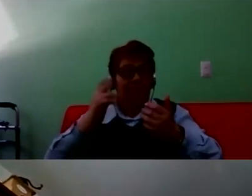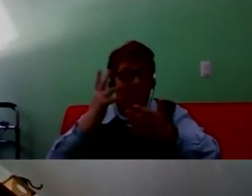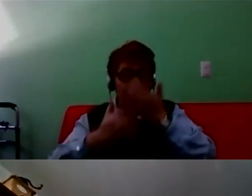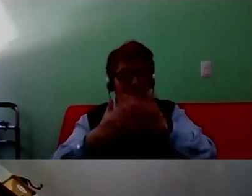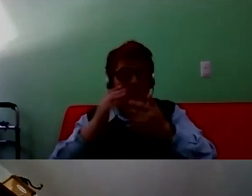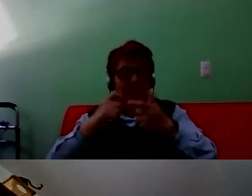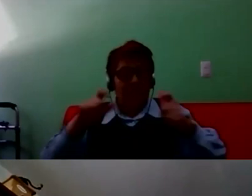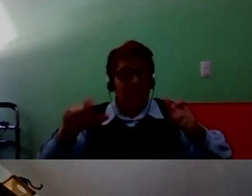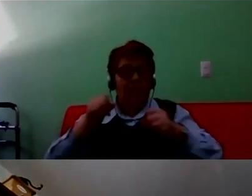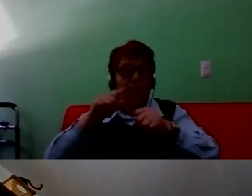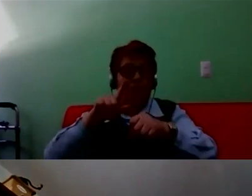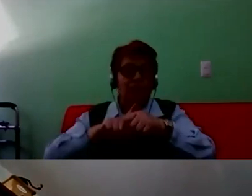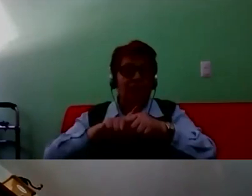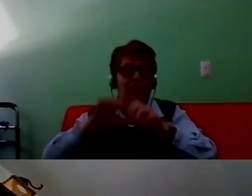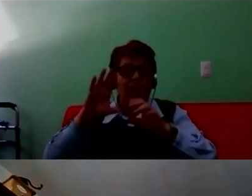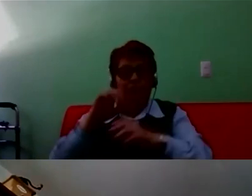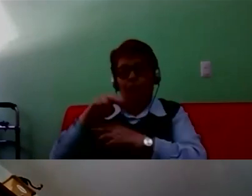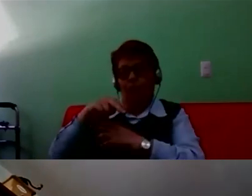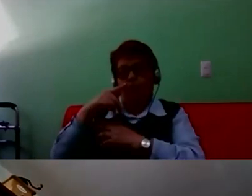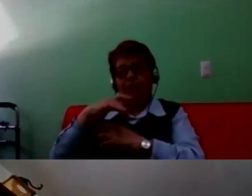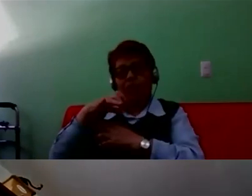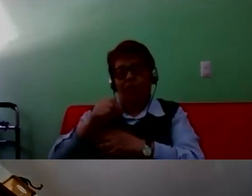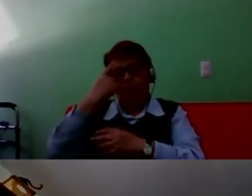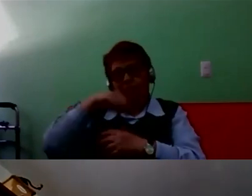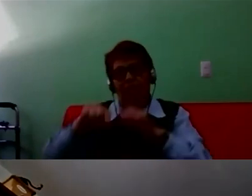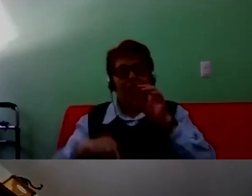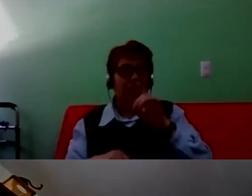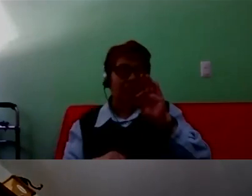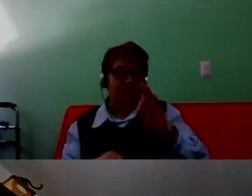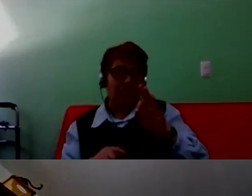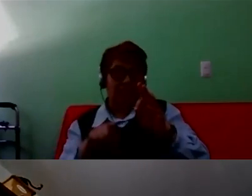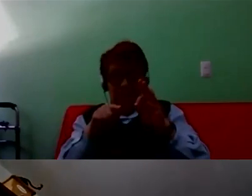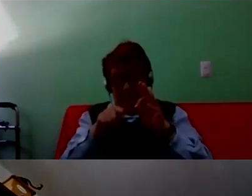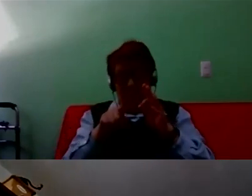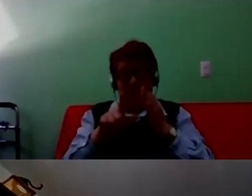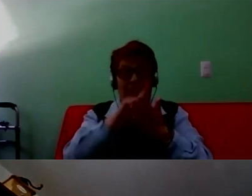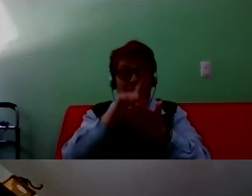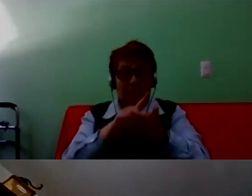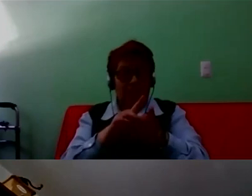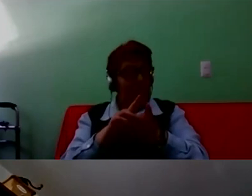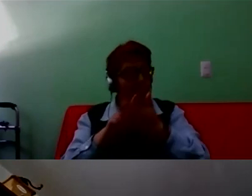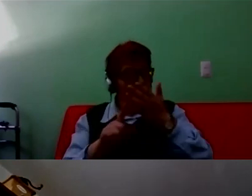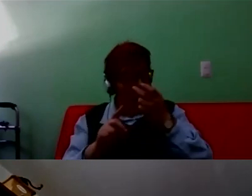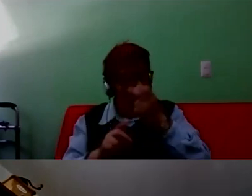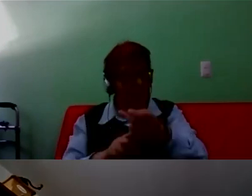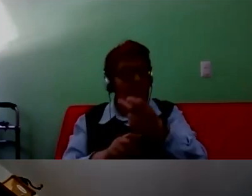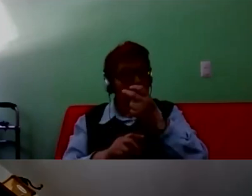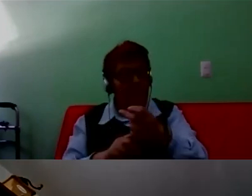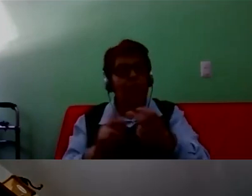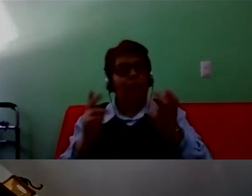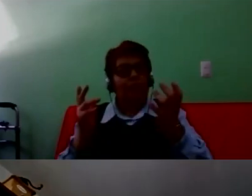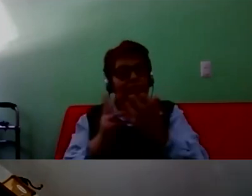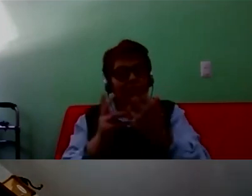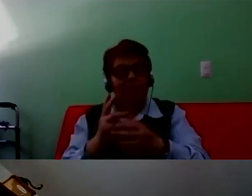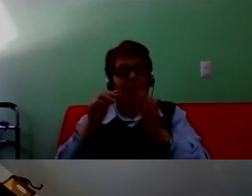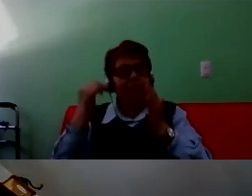Desarrollo Social de las Organizaciones Civiles para el Distrito Federal, y esa ley justamente establece cuáles